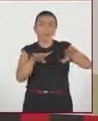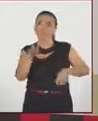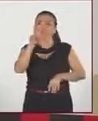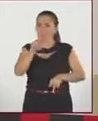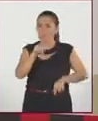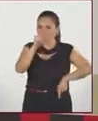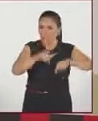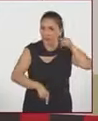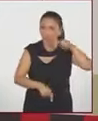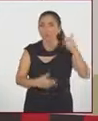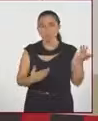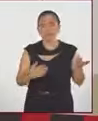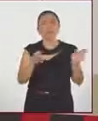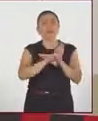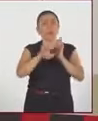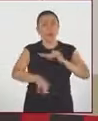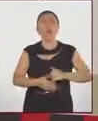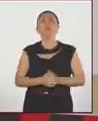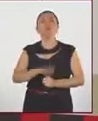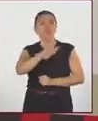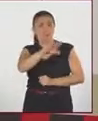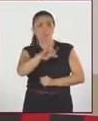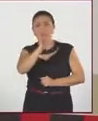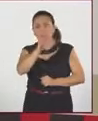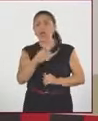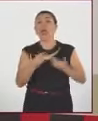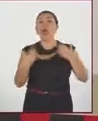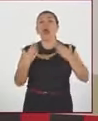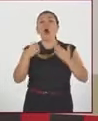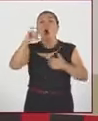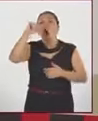decir, ok, vamos a solamente cargar los libros que nos